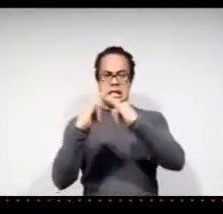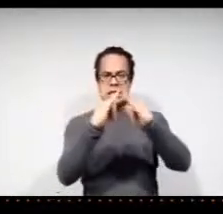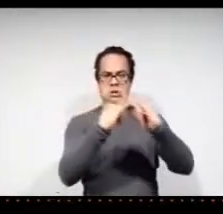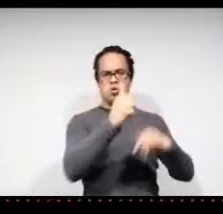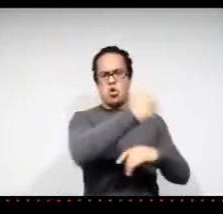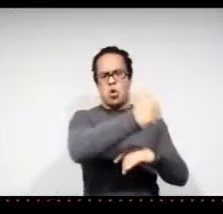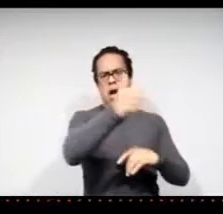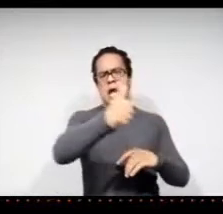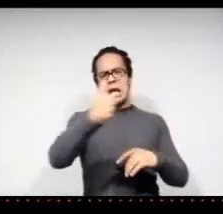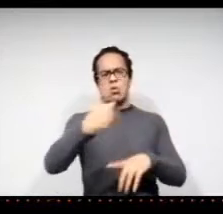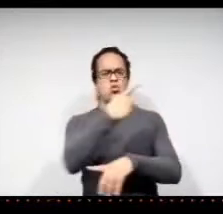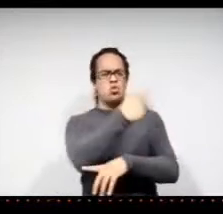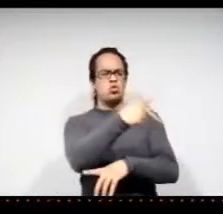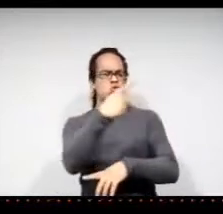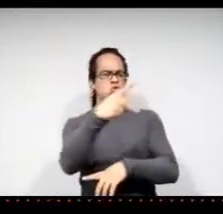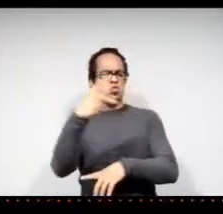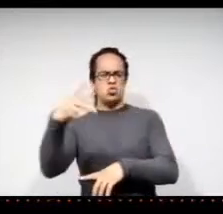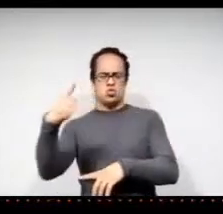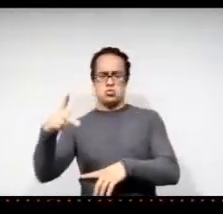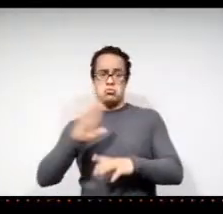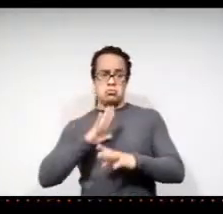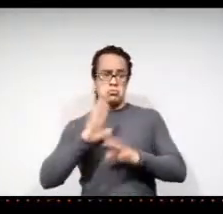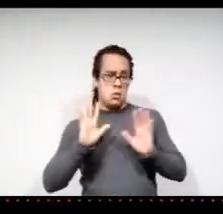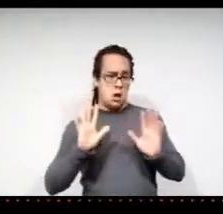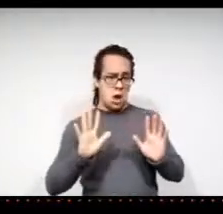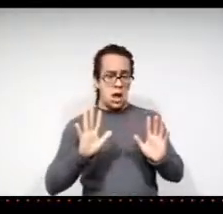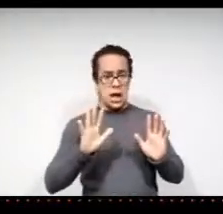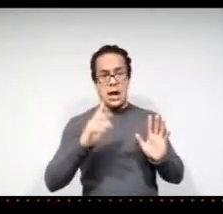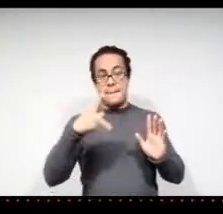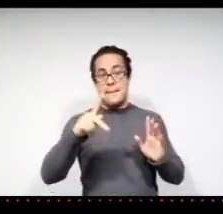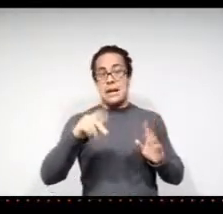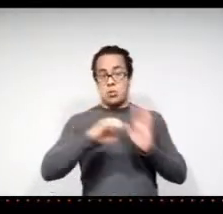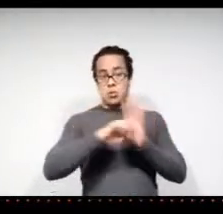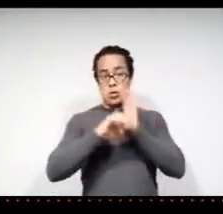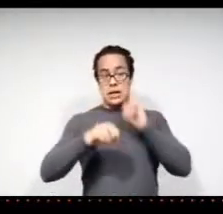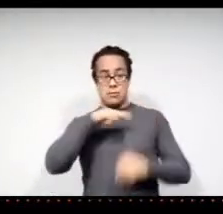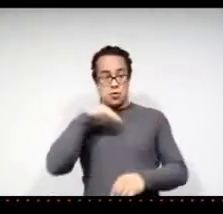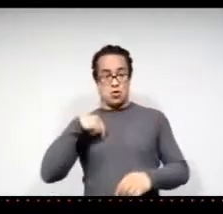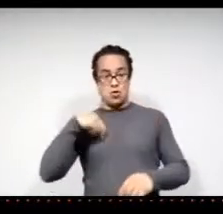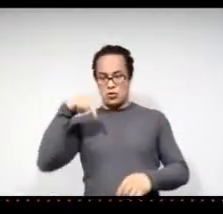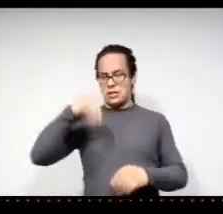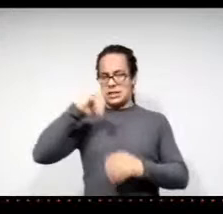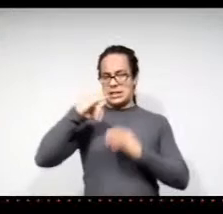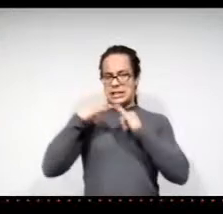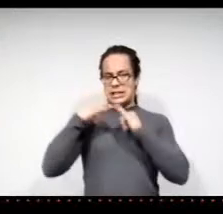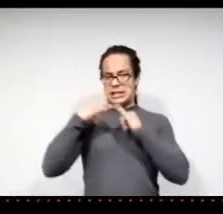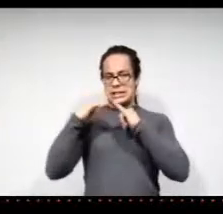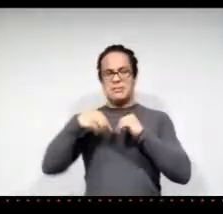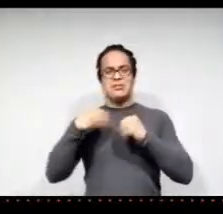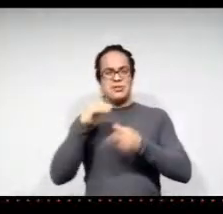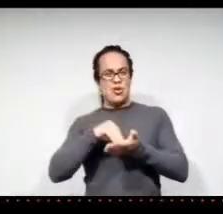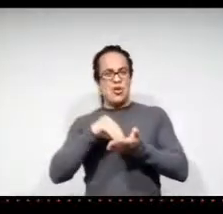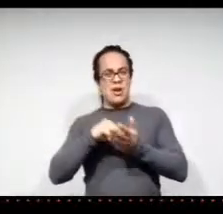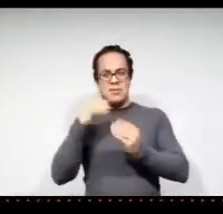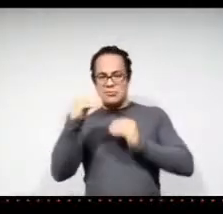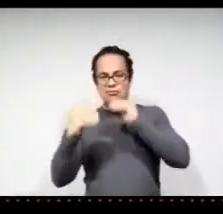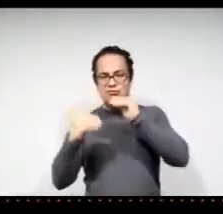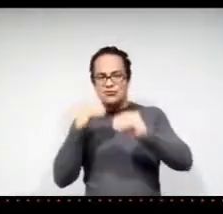diferentes marcos de acción, hay instituciones que estamos todavía discutiendo planos de